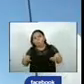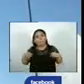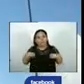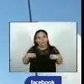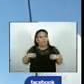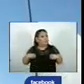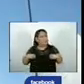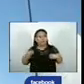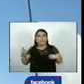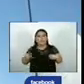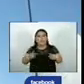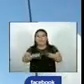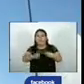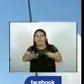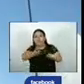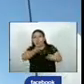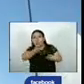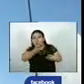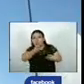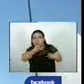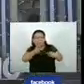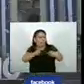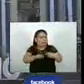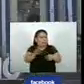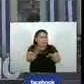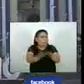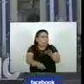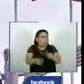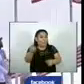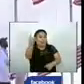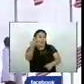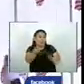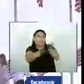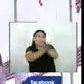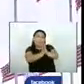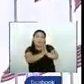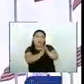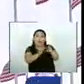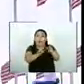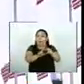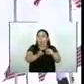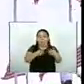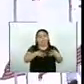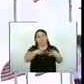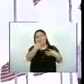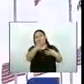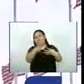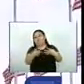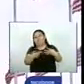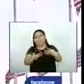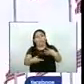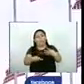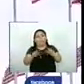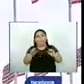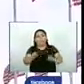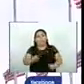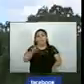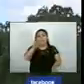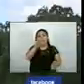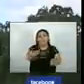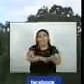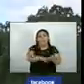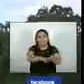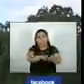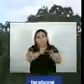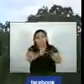una visa, como la información incompleta brindada por el solicitante o porque no califica para la categoría para